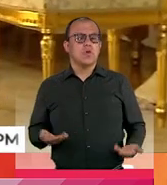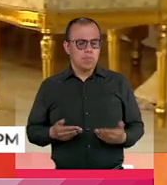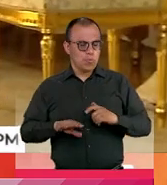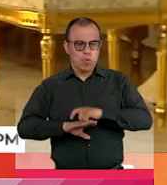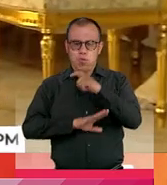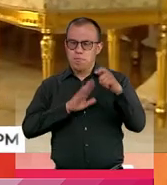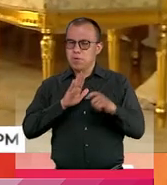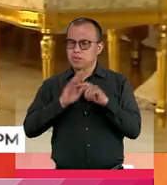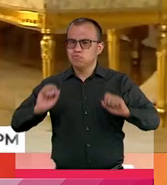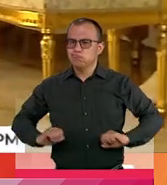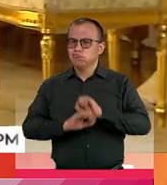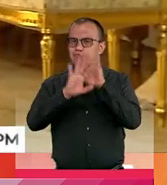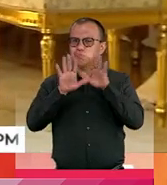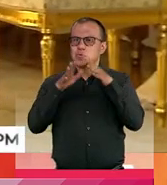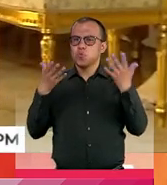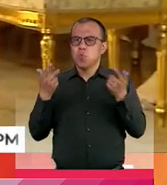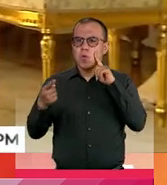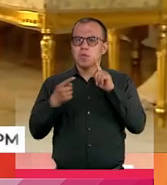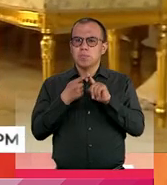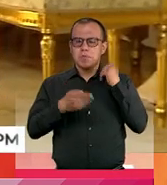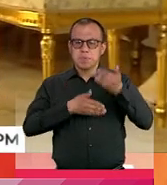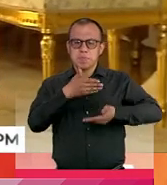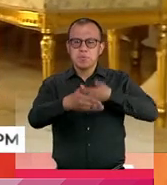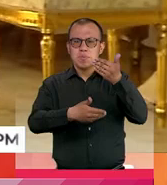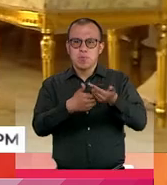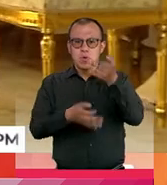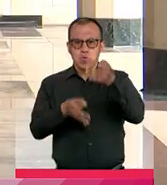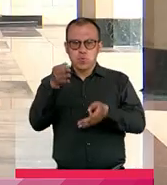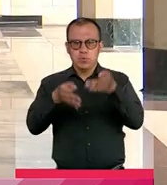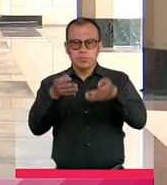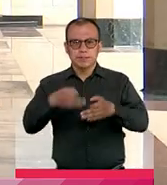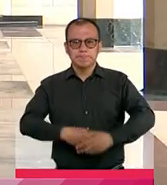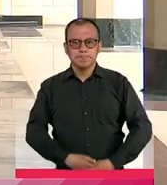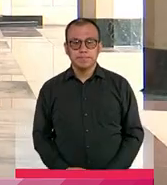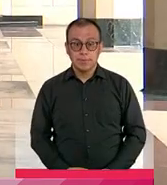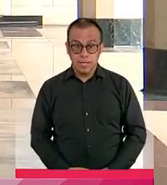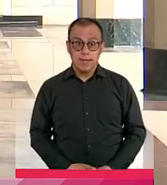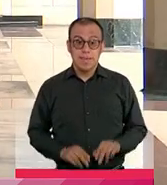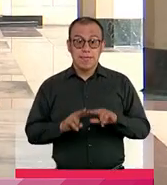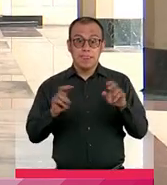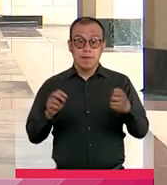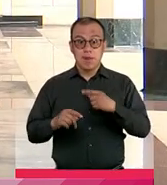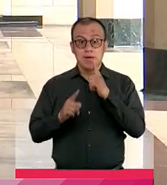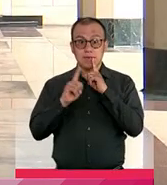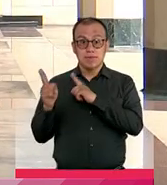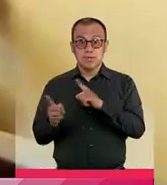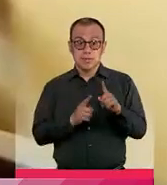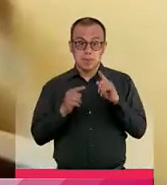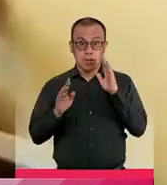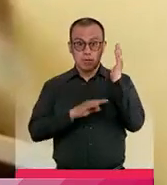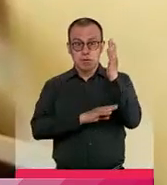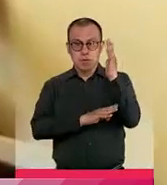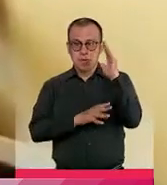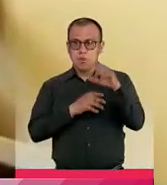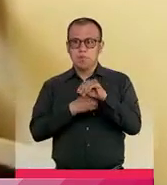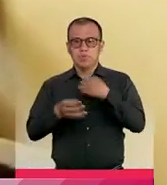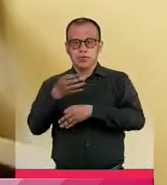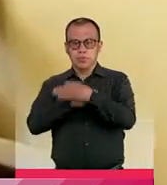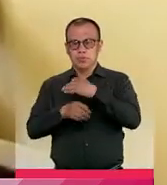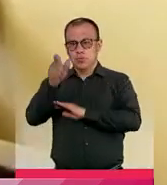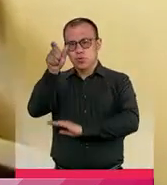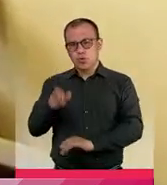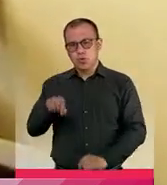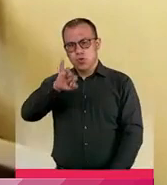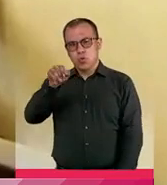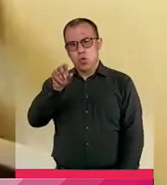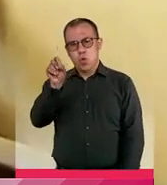absoluta claridad en cuál es el alcance y los límites del juez de tutela ante las declaraciones del mandatario el ex presidente de la corte constitucional josé gregorio